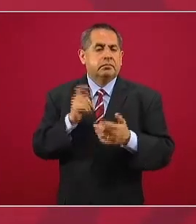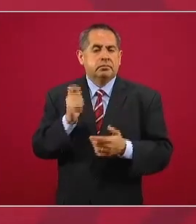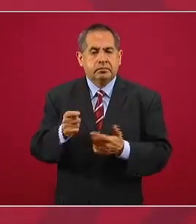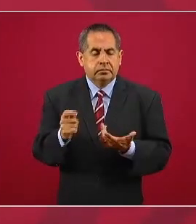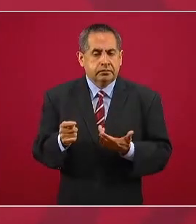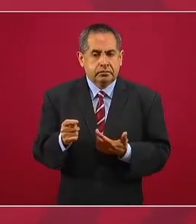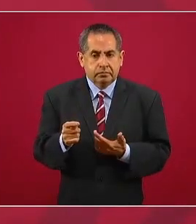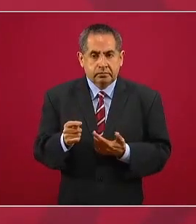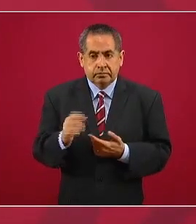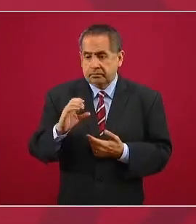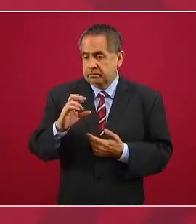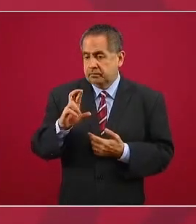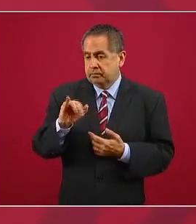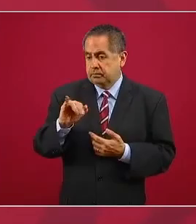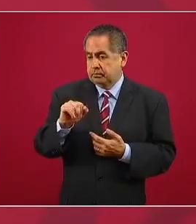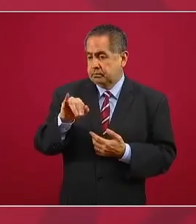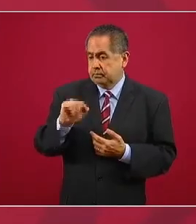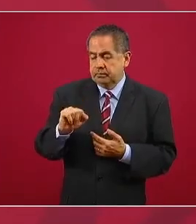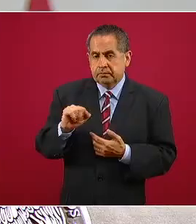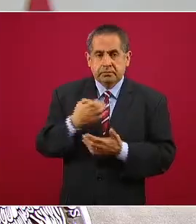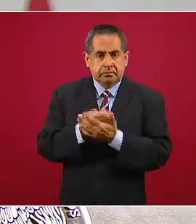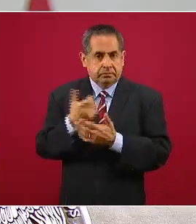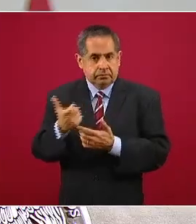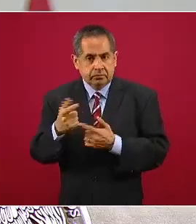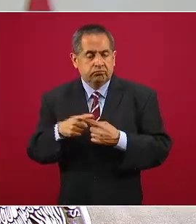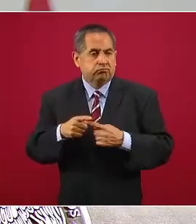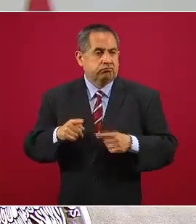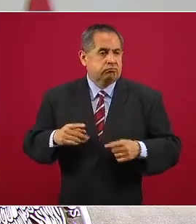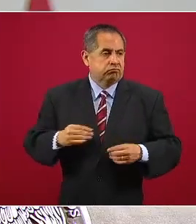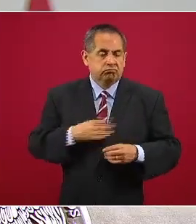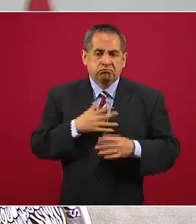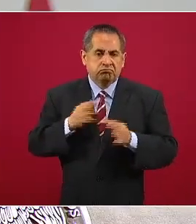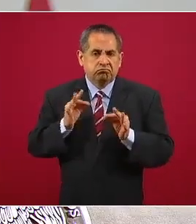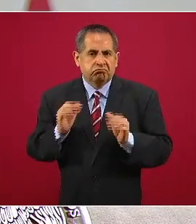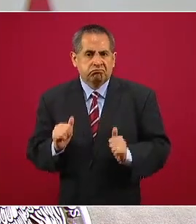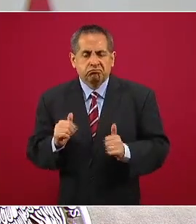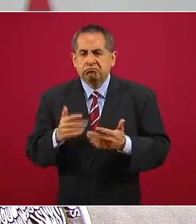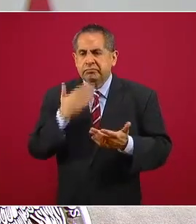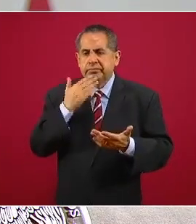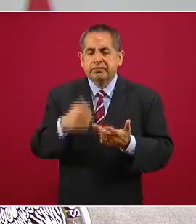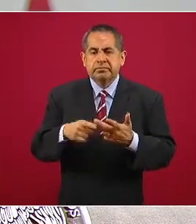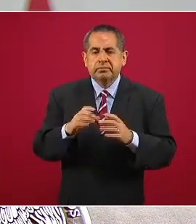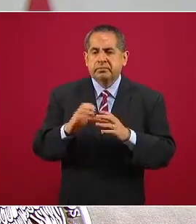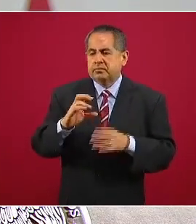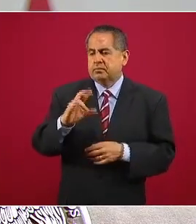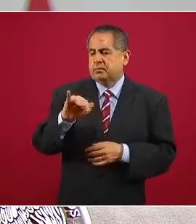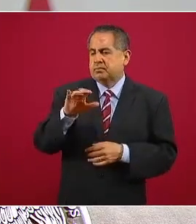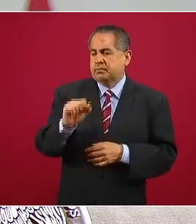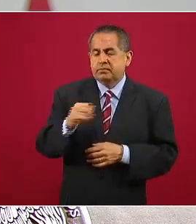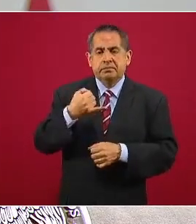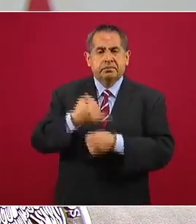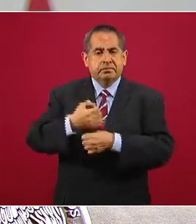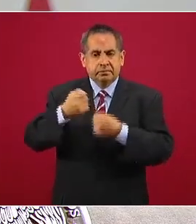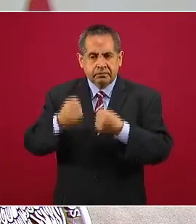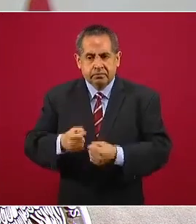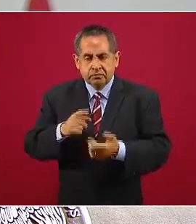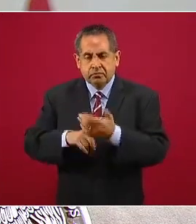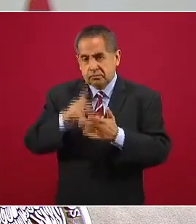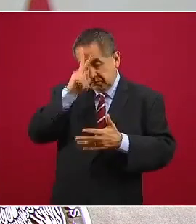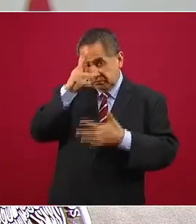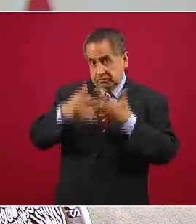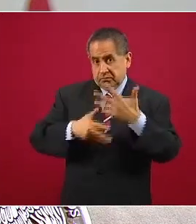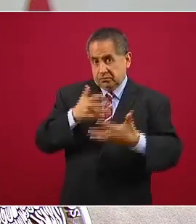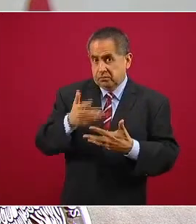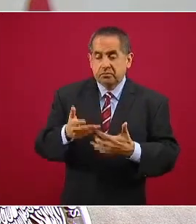una grave crisis económica de bienestar social, a una grave crisis de inseguridad y de violencia